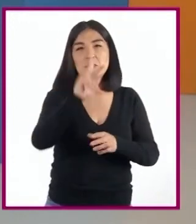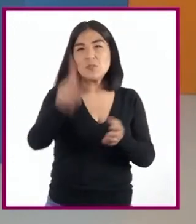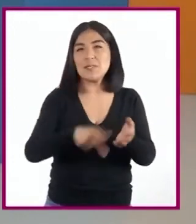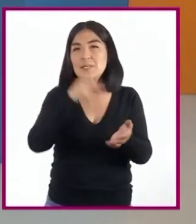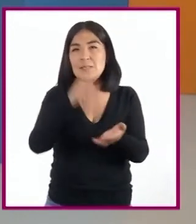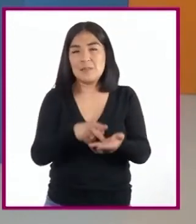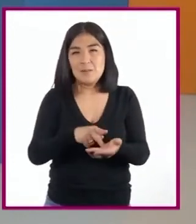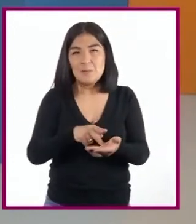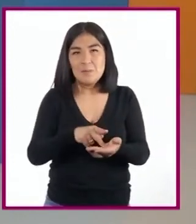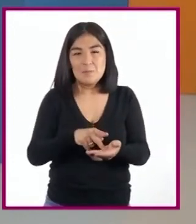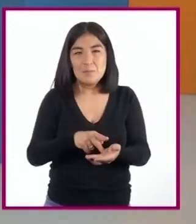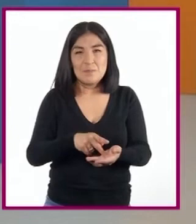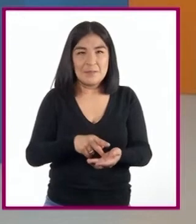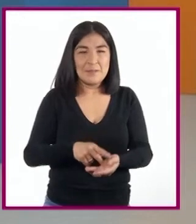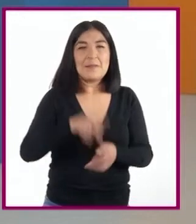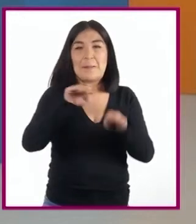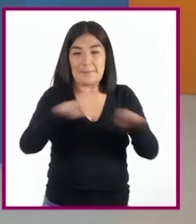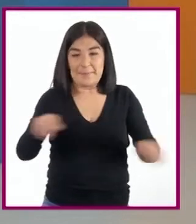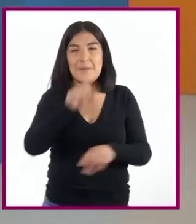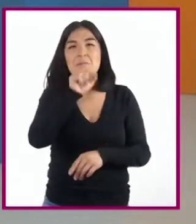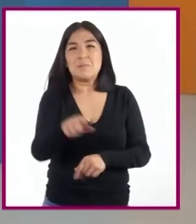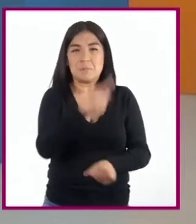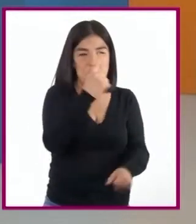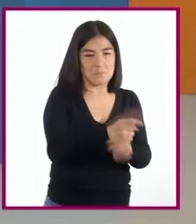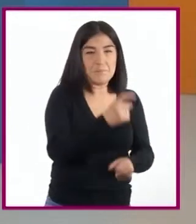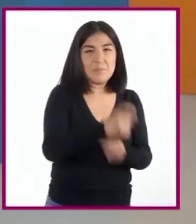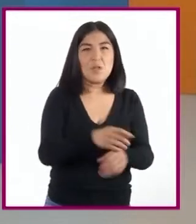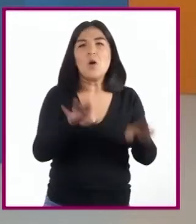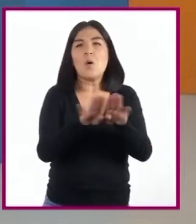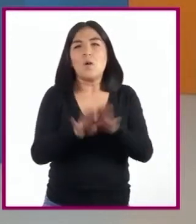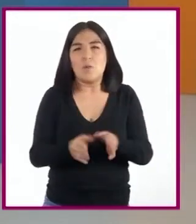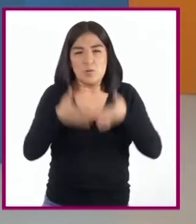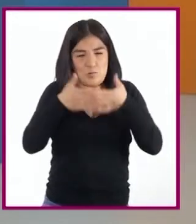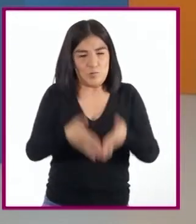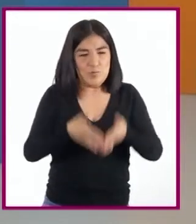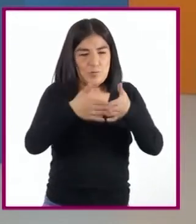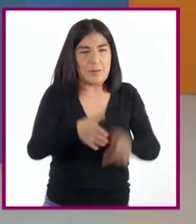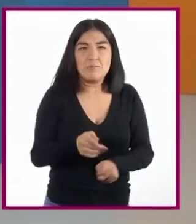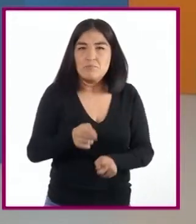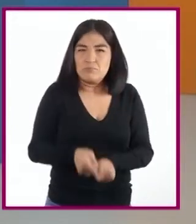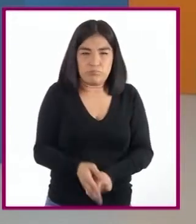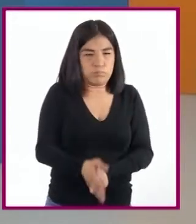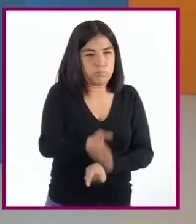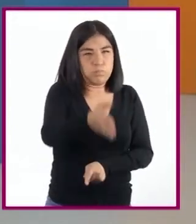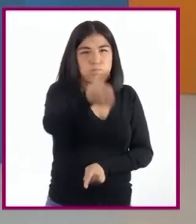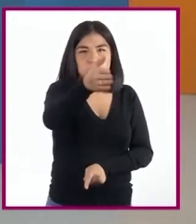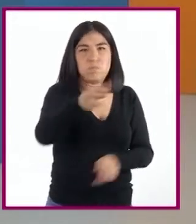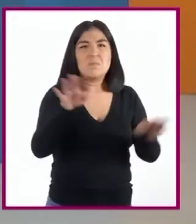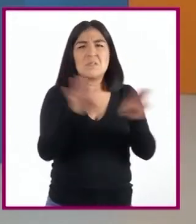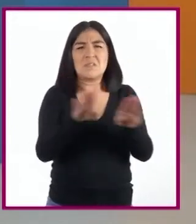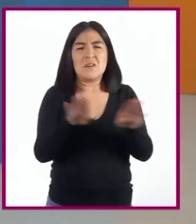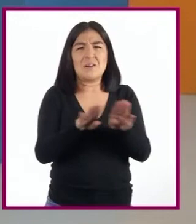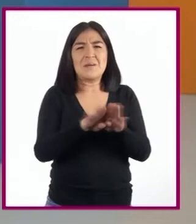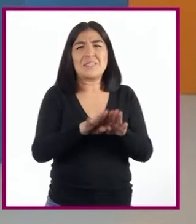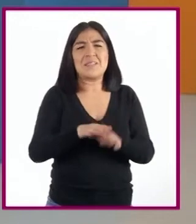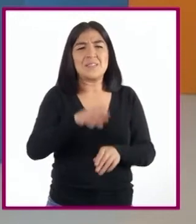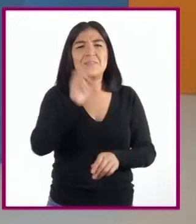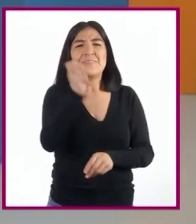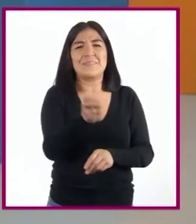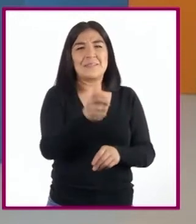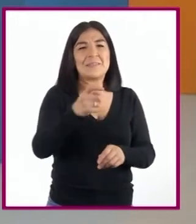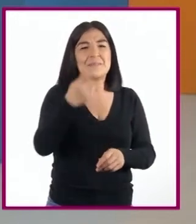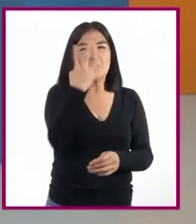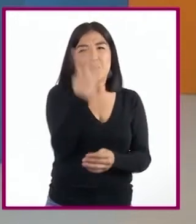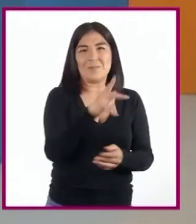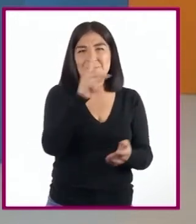del punto de partida de la primera, y navegando siempre en línea recta, recoge la boya al cabo de